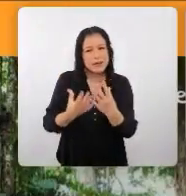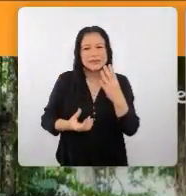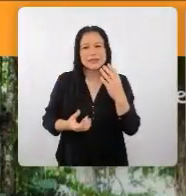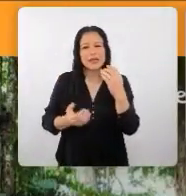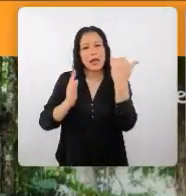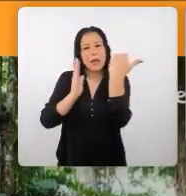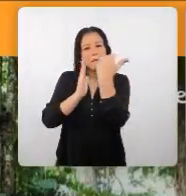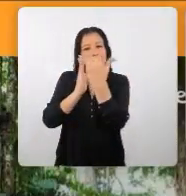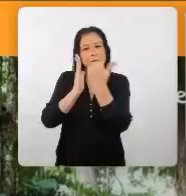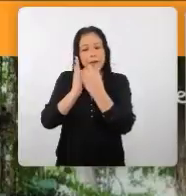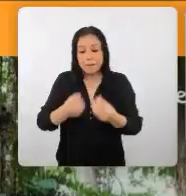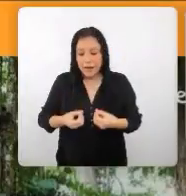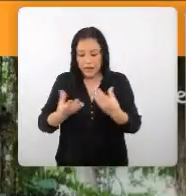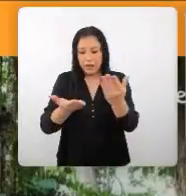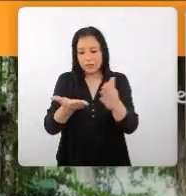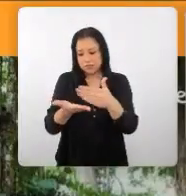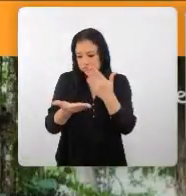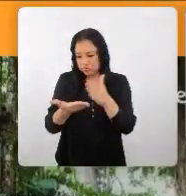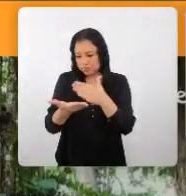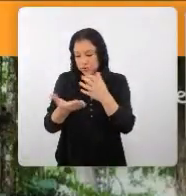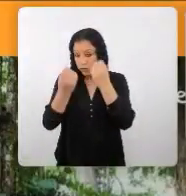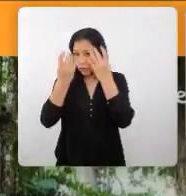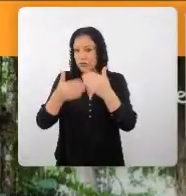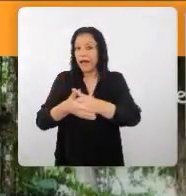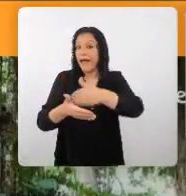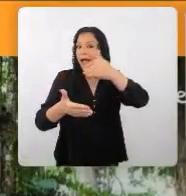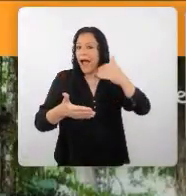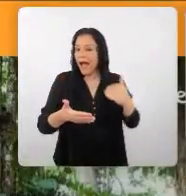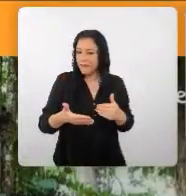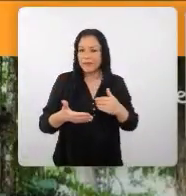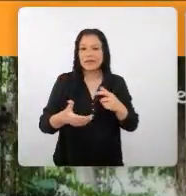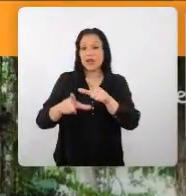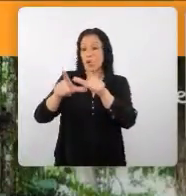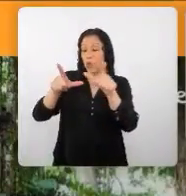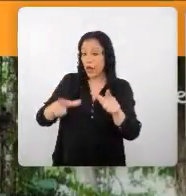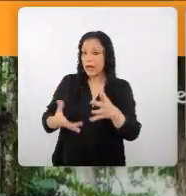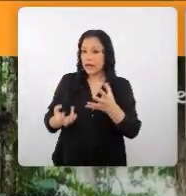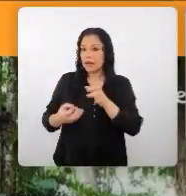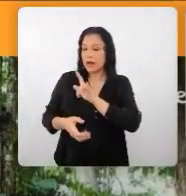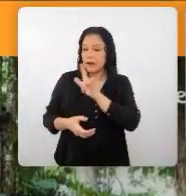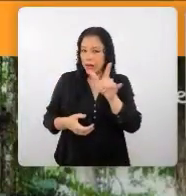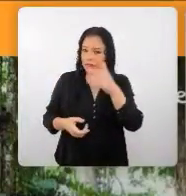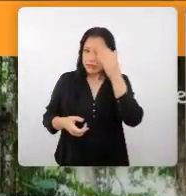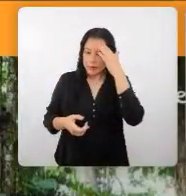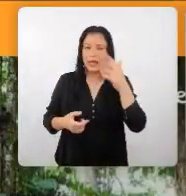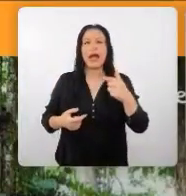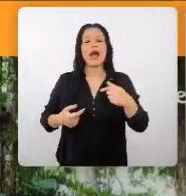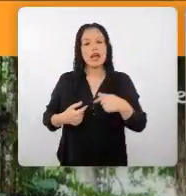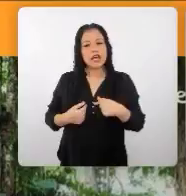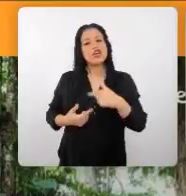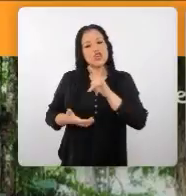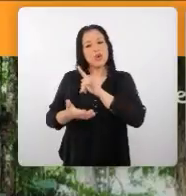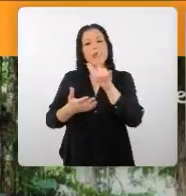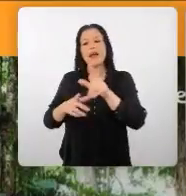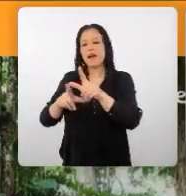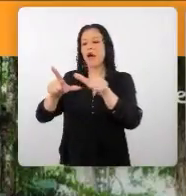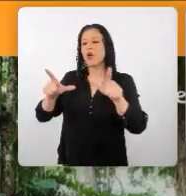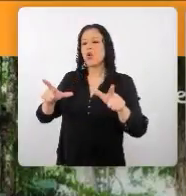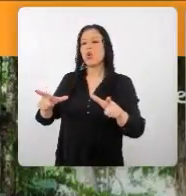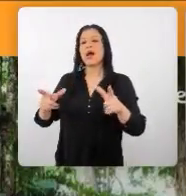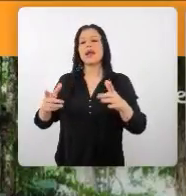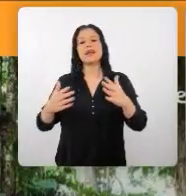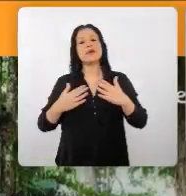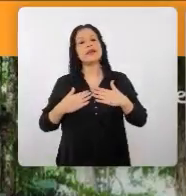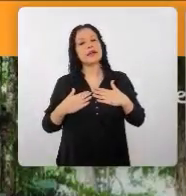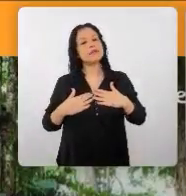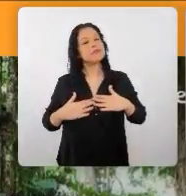antemano, recibir información con anticipación sobre el destino y saber que están viajando a un destino en el que van a